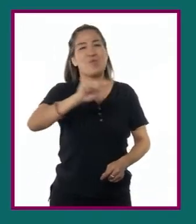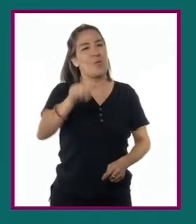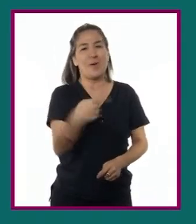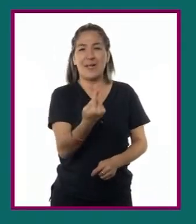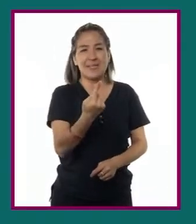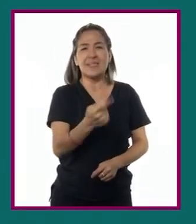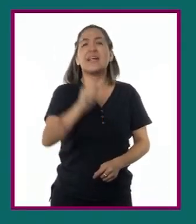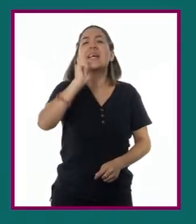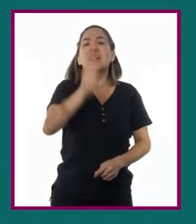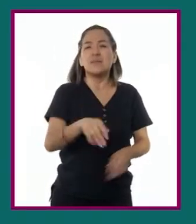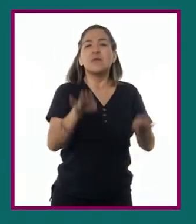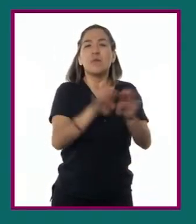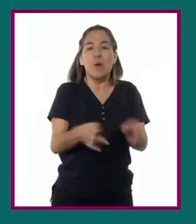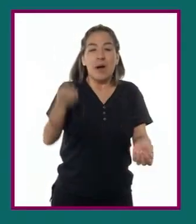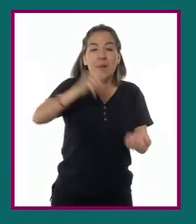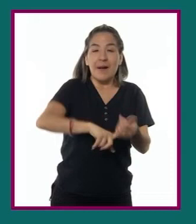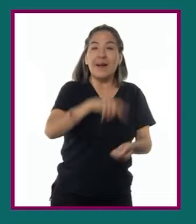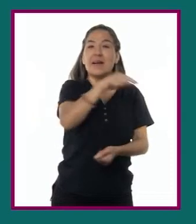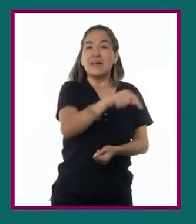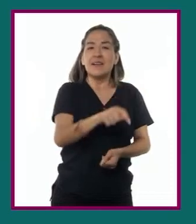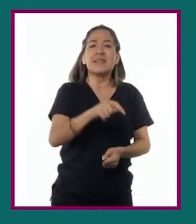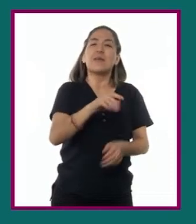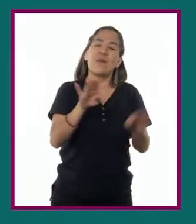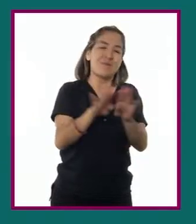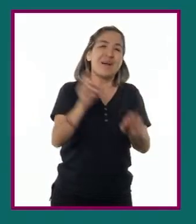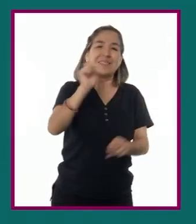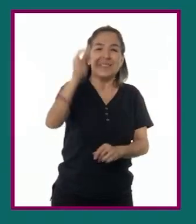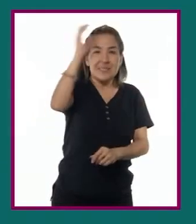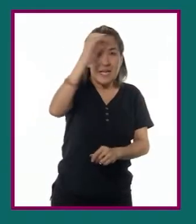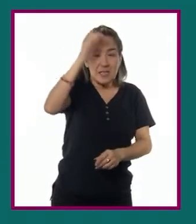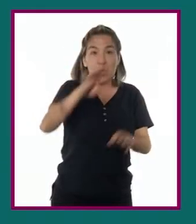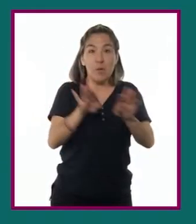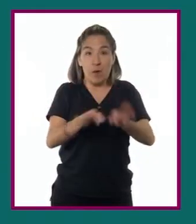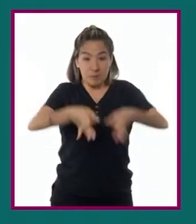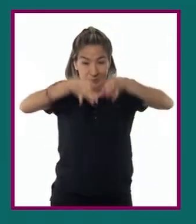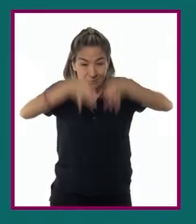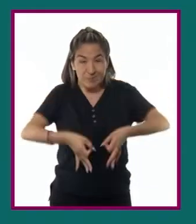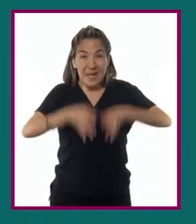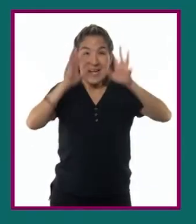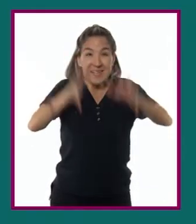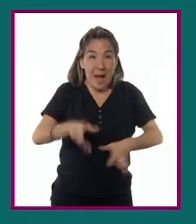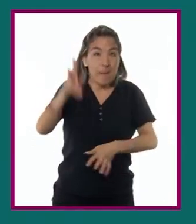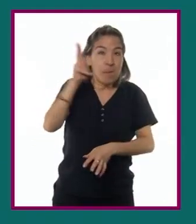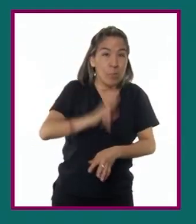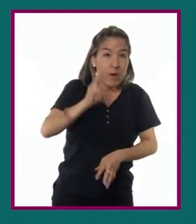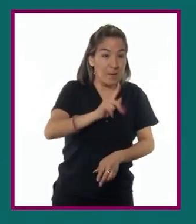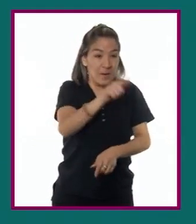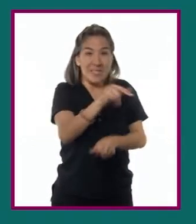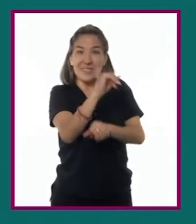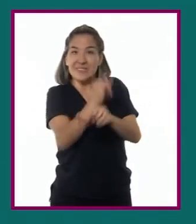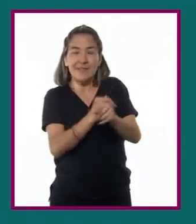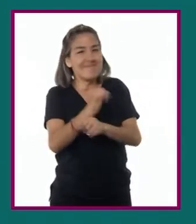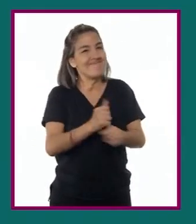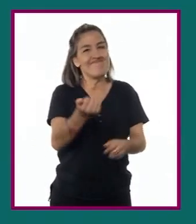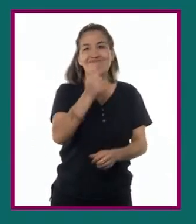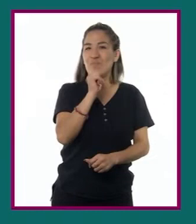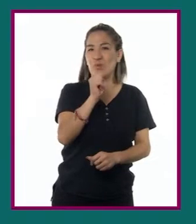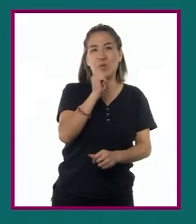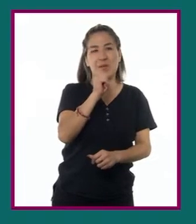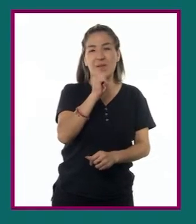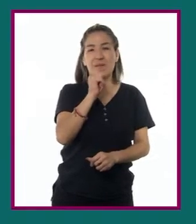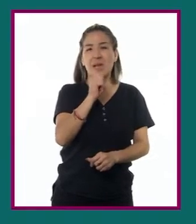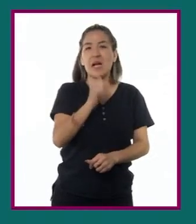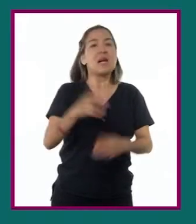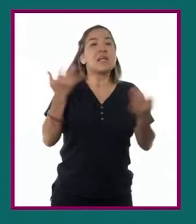los postulados de una pseudociencia no están comprobados desde la perspectiva científica, por lo que tampoco están